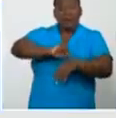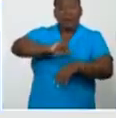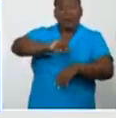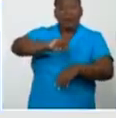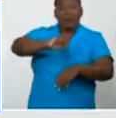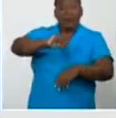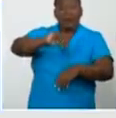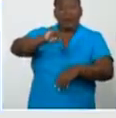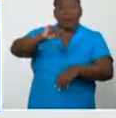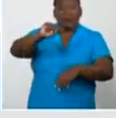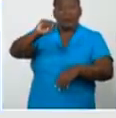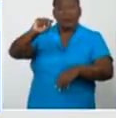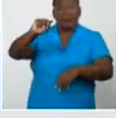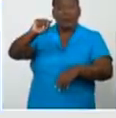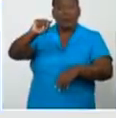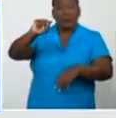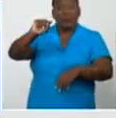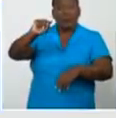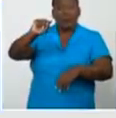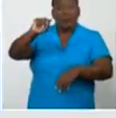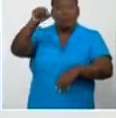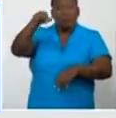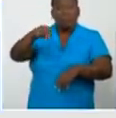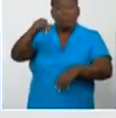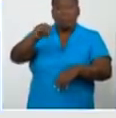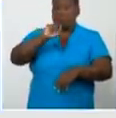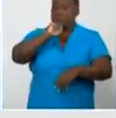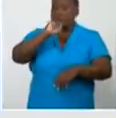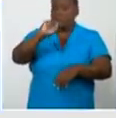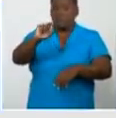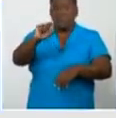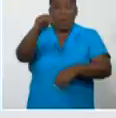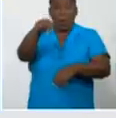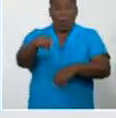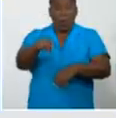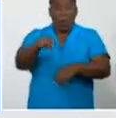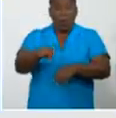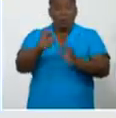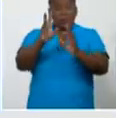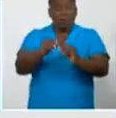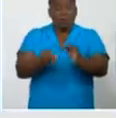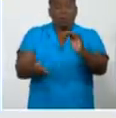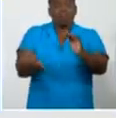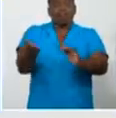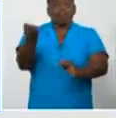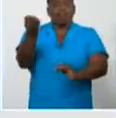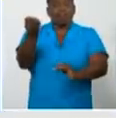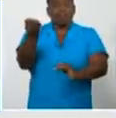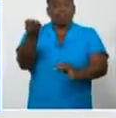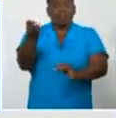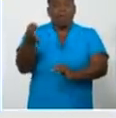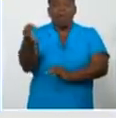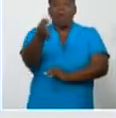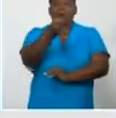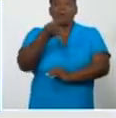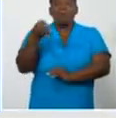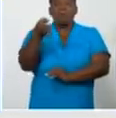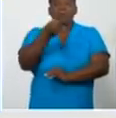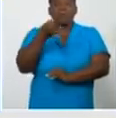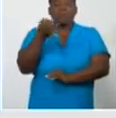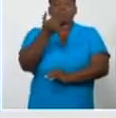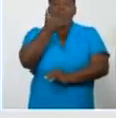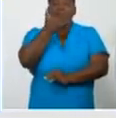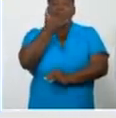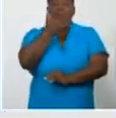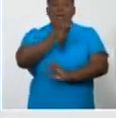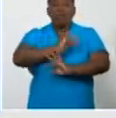una reducción del número de casos, incluso hoy una cifra superior. Los municipios con mayor incidencia los